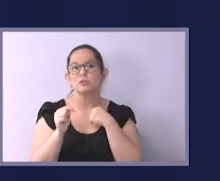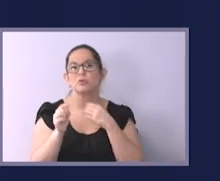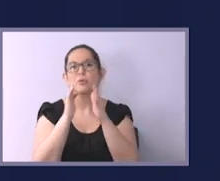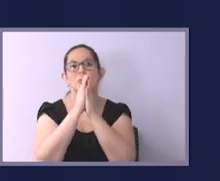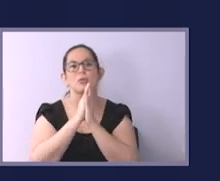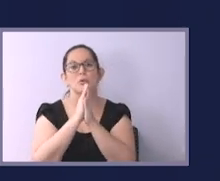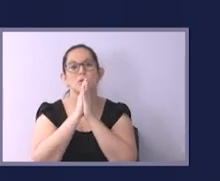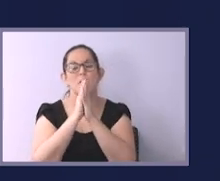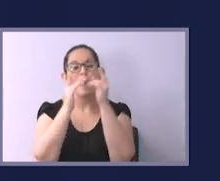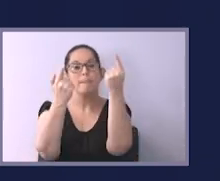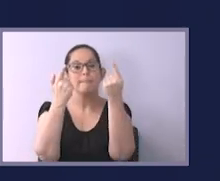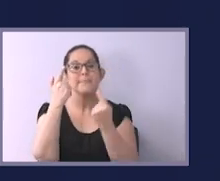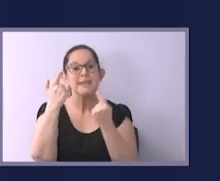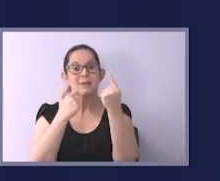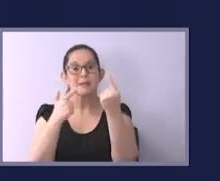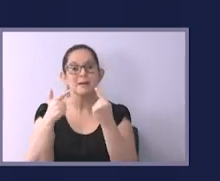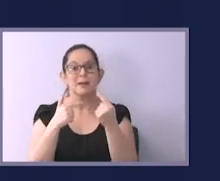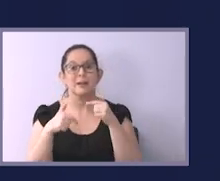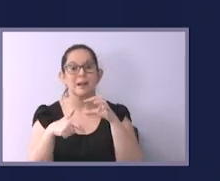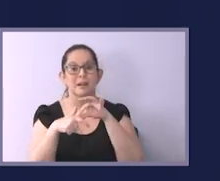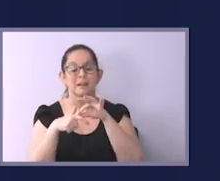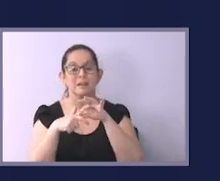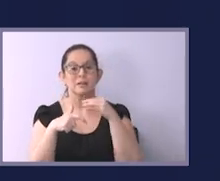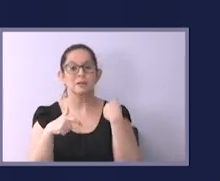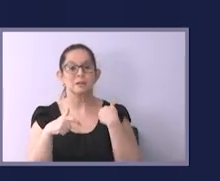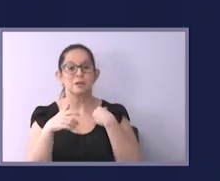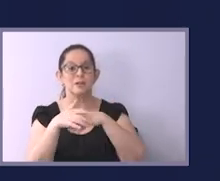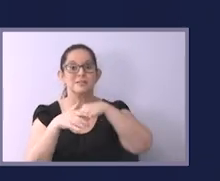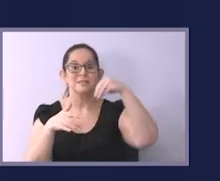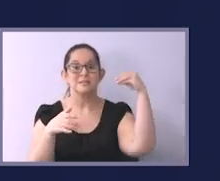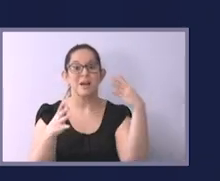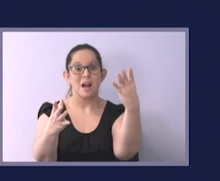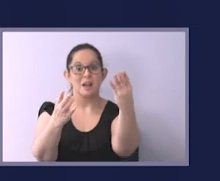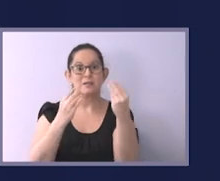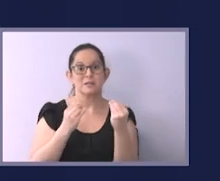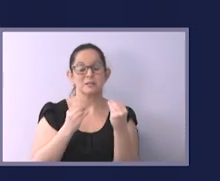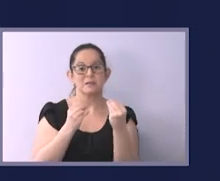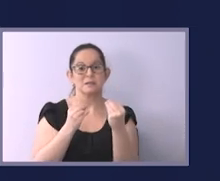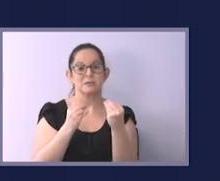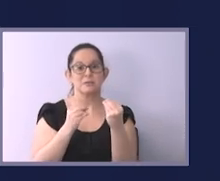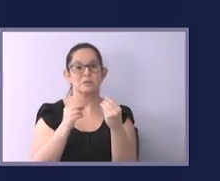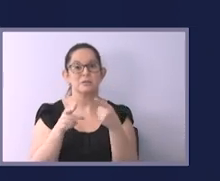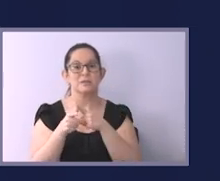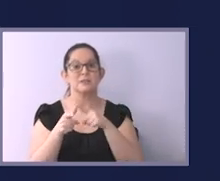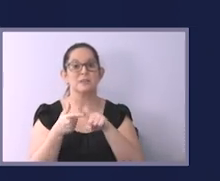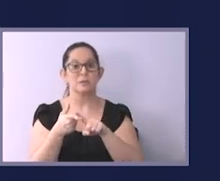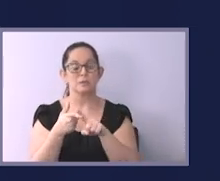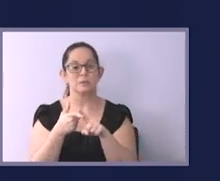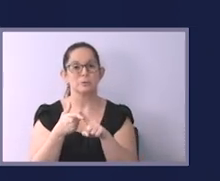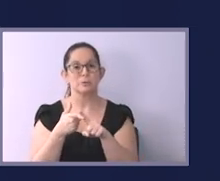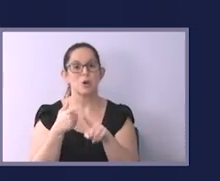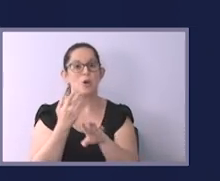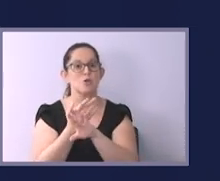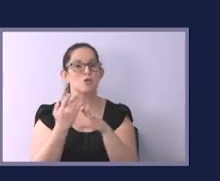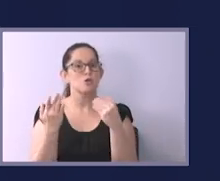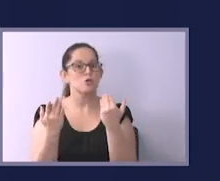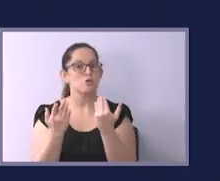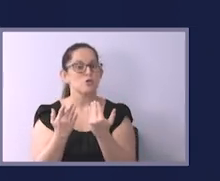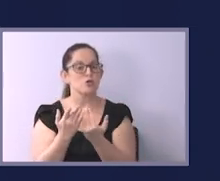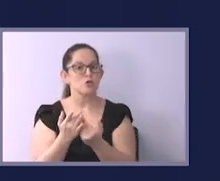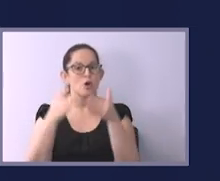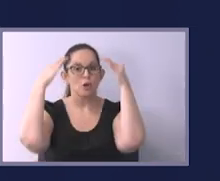aquí viene el esposo, salid a recibirle. Entonces todas